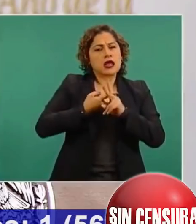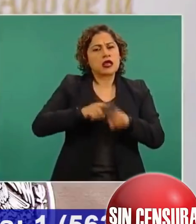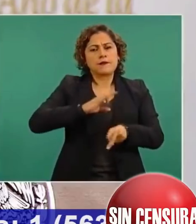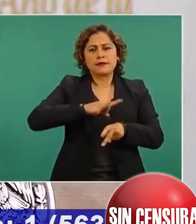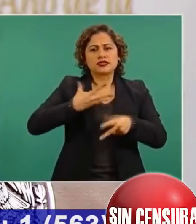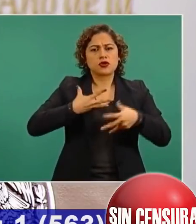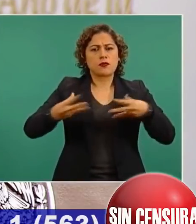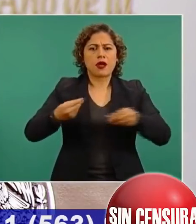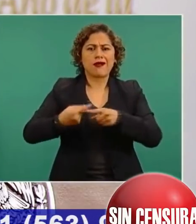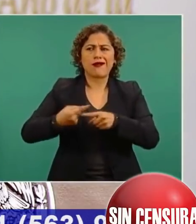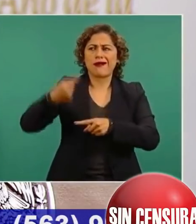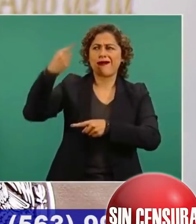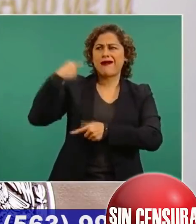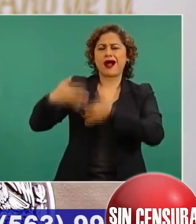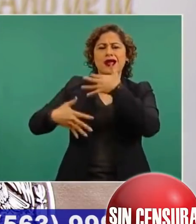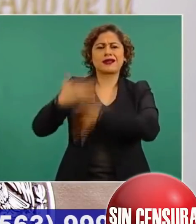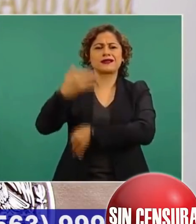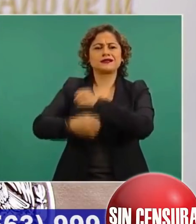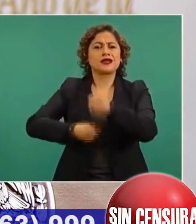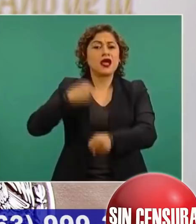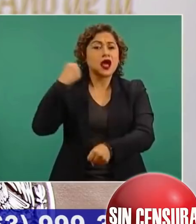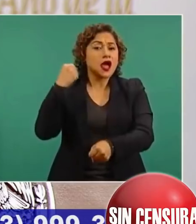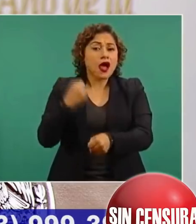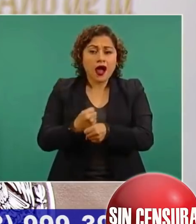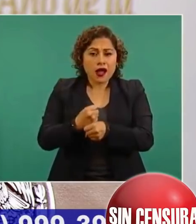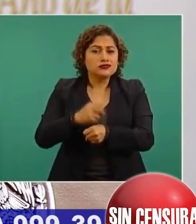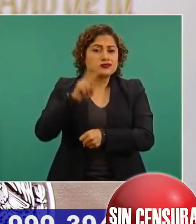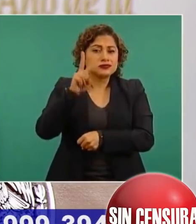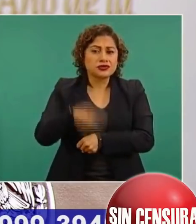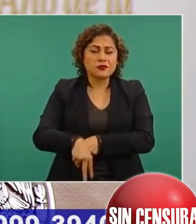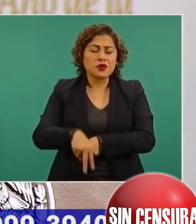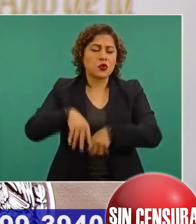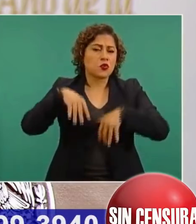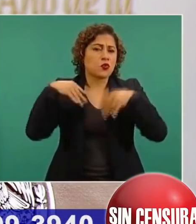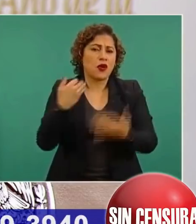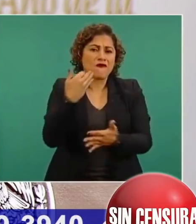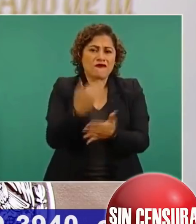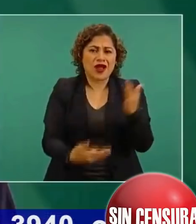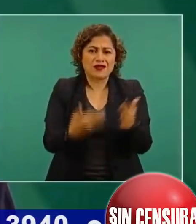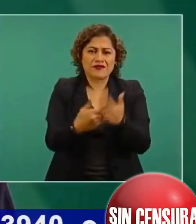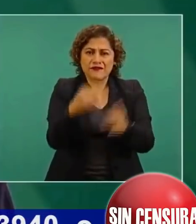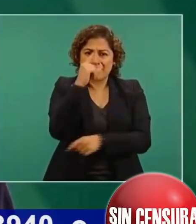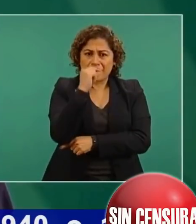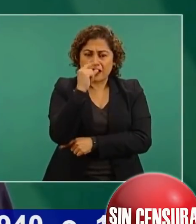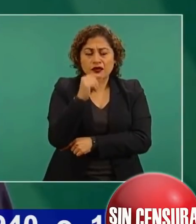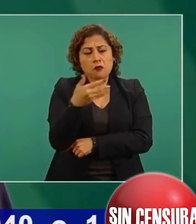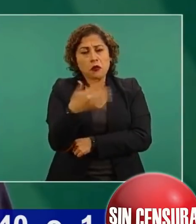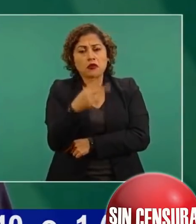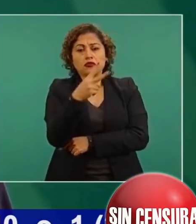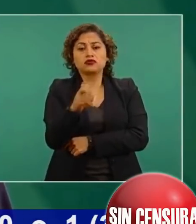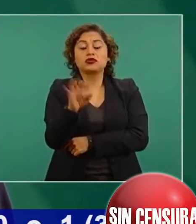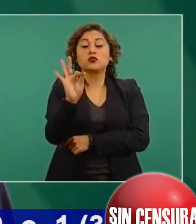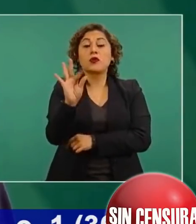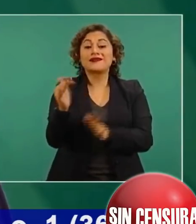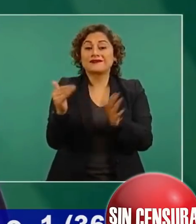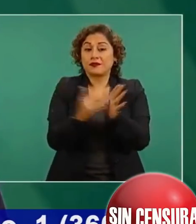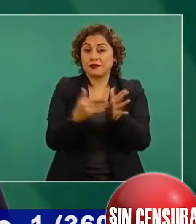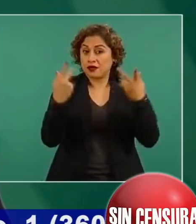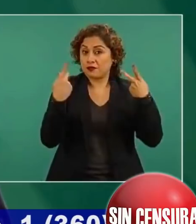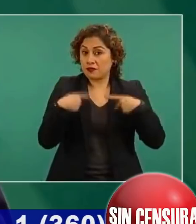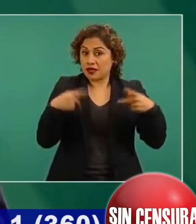15 años, al menos una deficiencia de al menos 240,000 personas profesionales de la